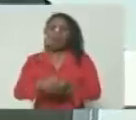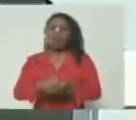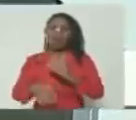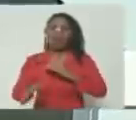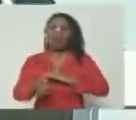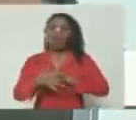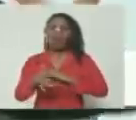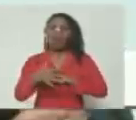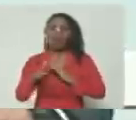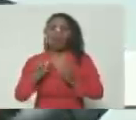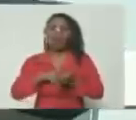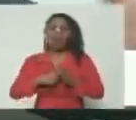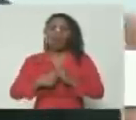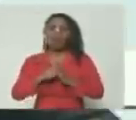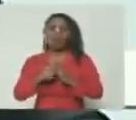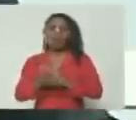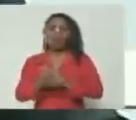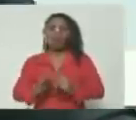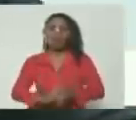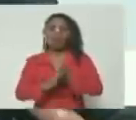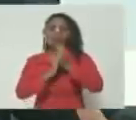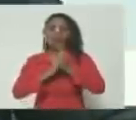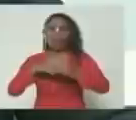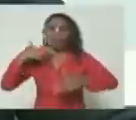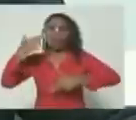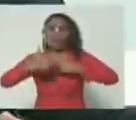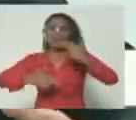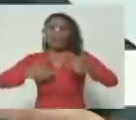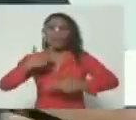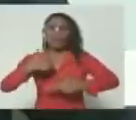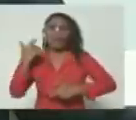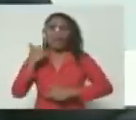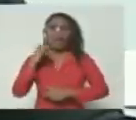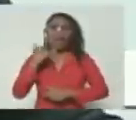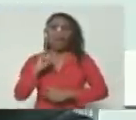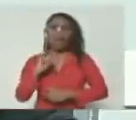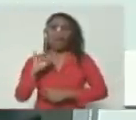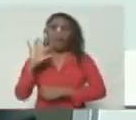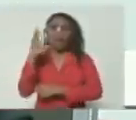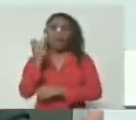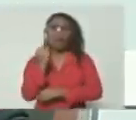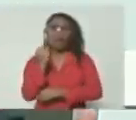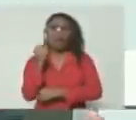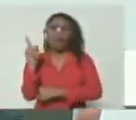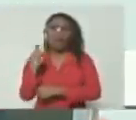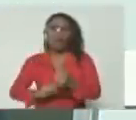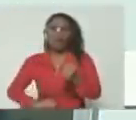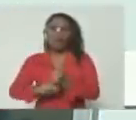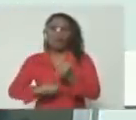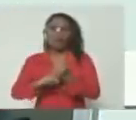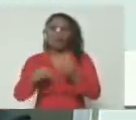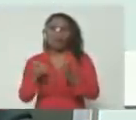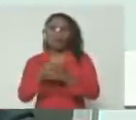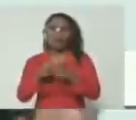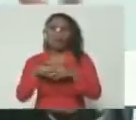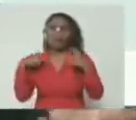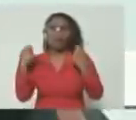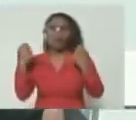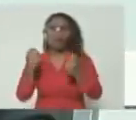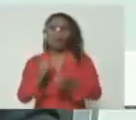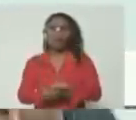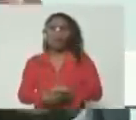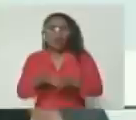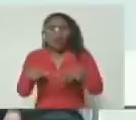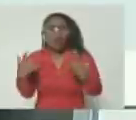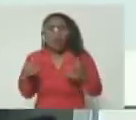o esos líderes delincuenciales, tienen o han logrado cierto respaldo en esos sectores populares? ¿Cuáles